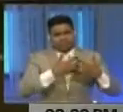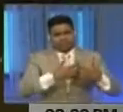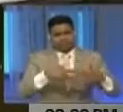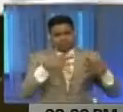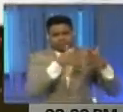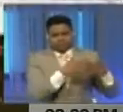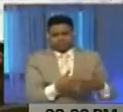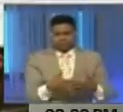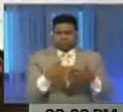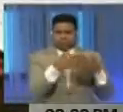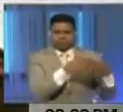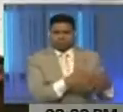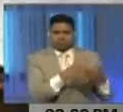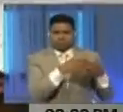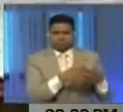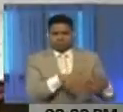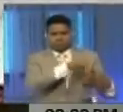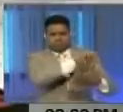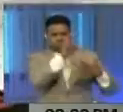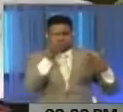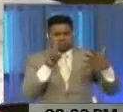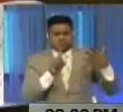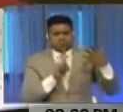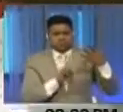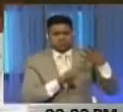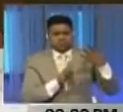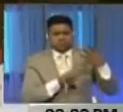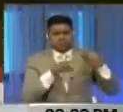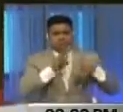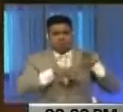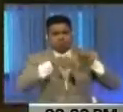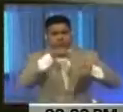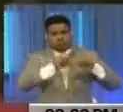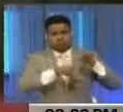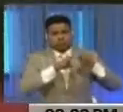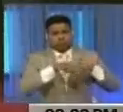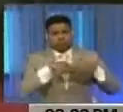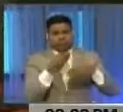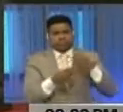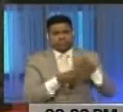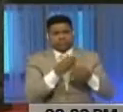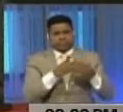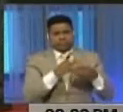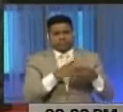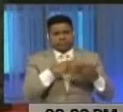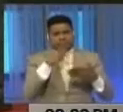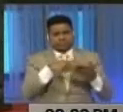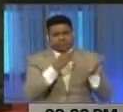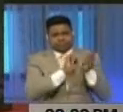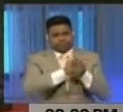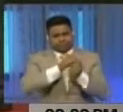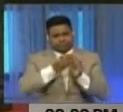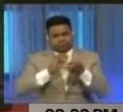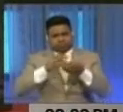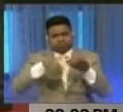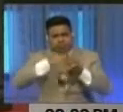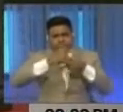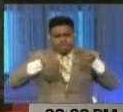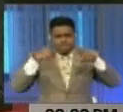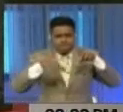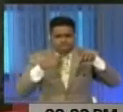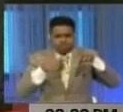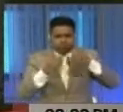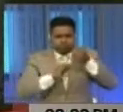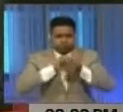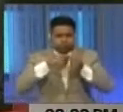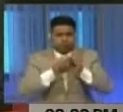Group de servicios financieros. Construcción, instalación y operación de plantas de trituración, molienda y beneficio de mineral